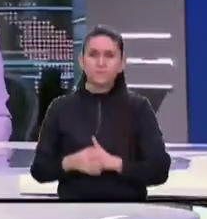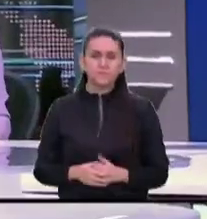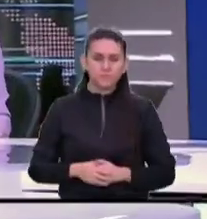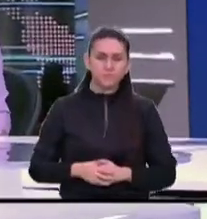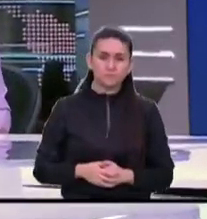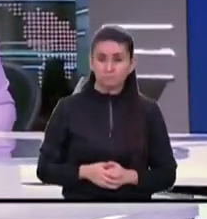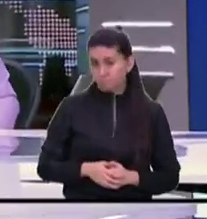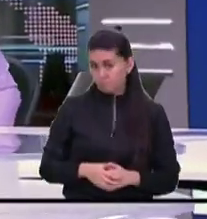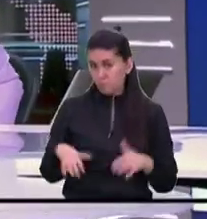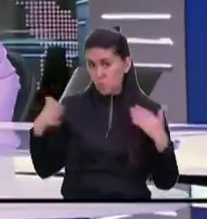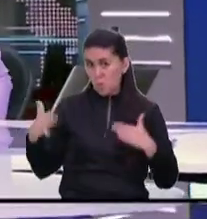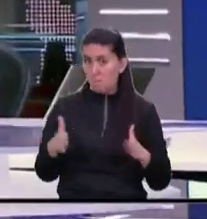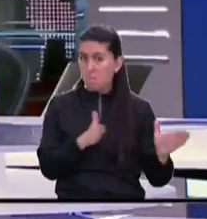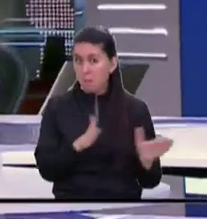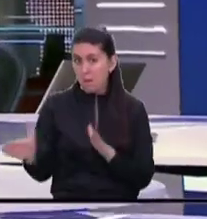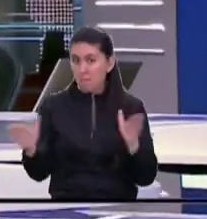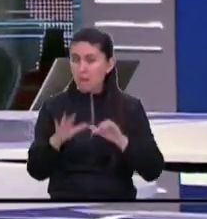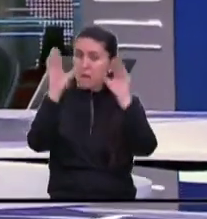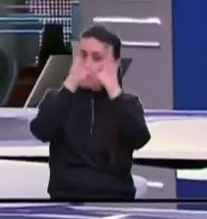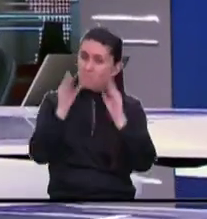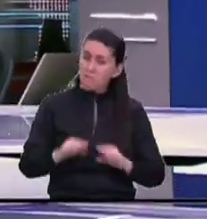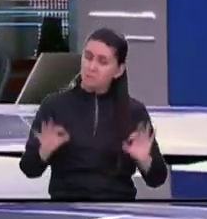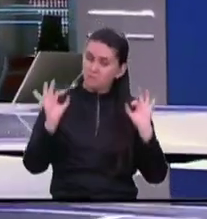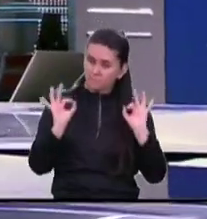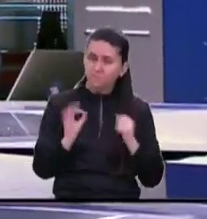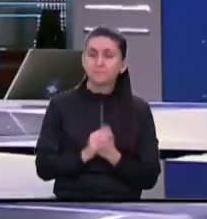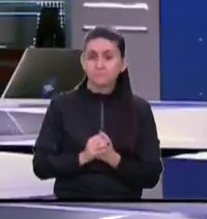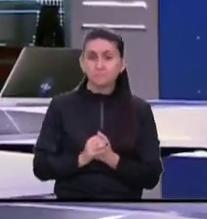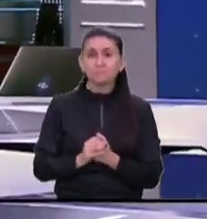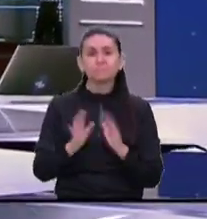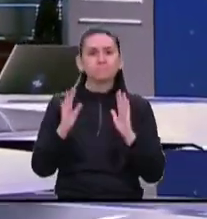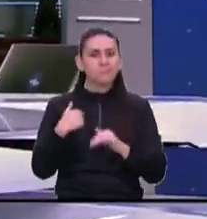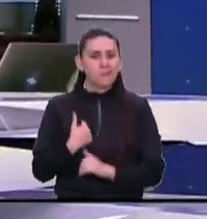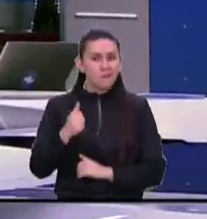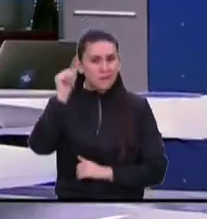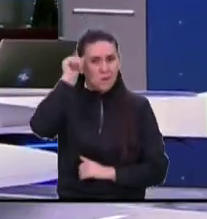cuidar a las personas. Buenos planes. Hacemos una pausa, pero antes les recordamos nuestra cuenta en X.